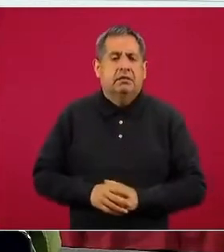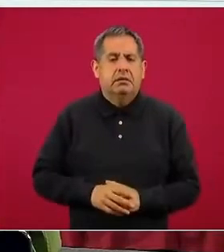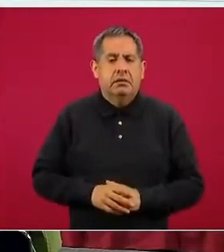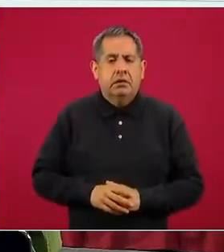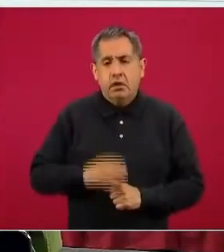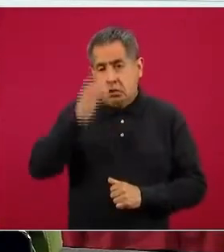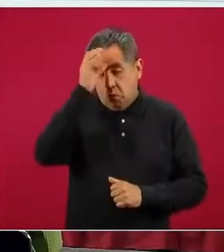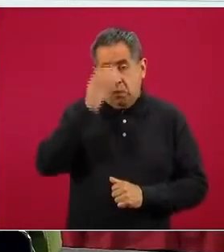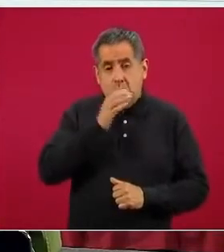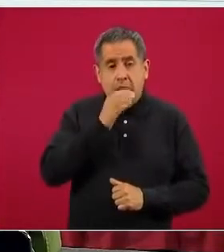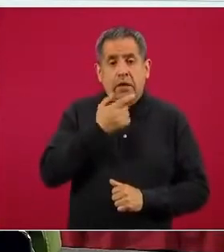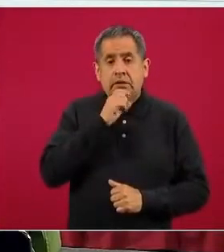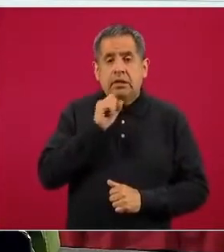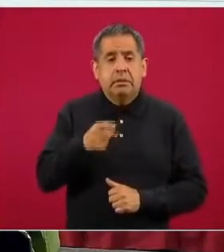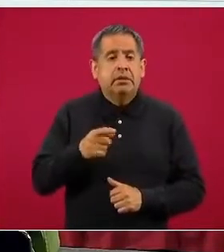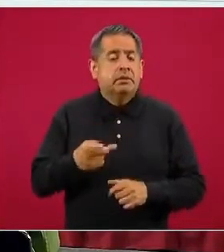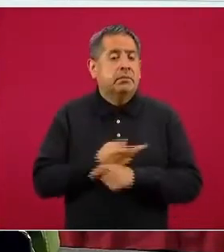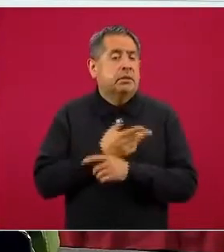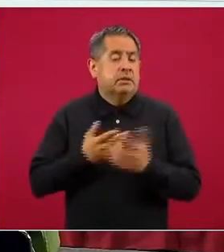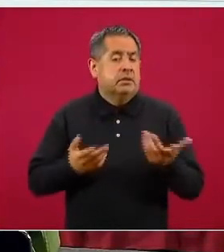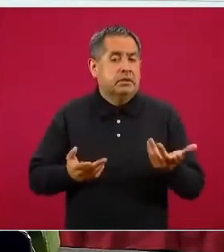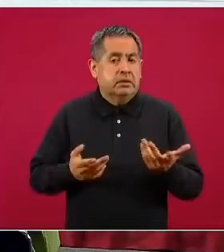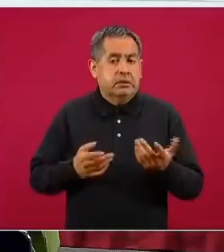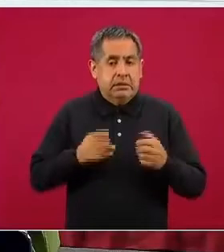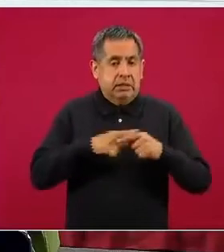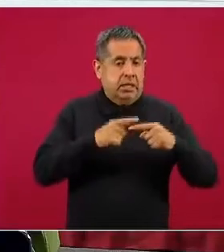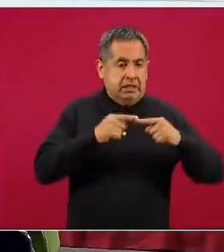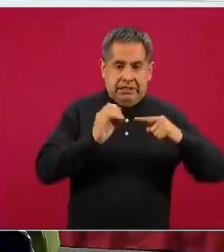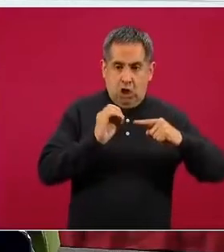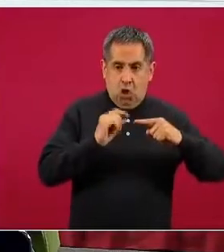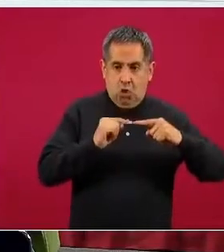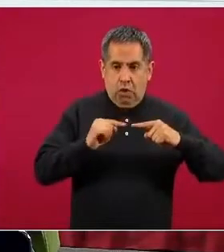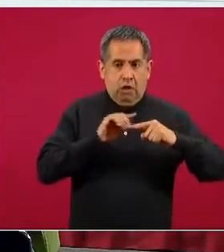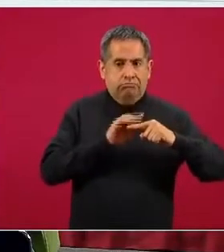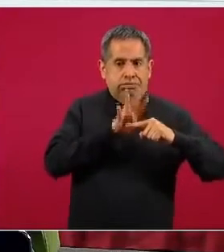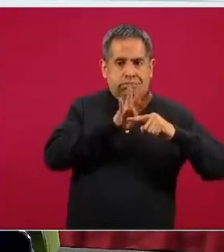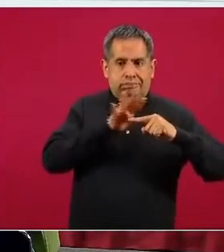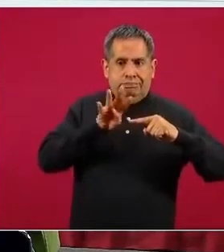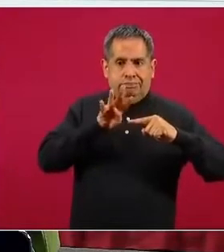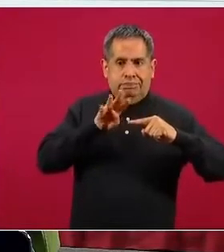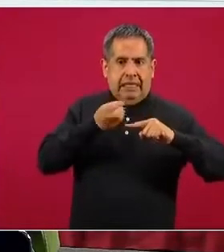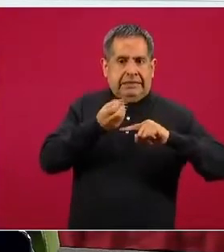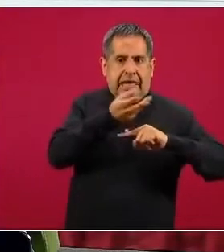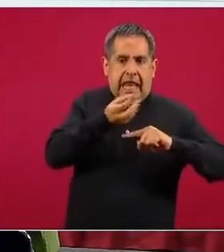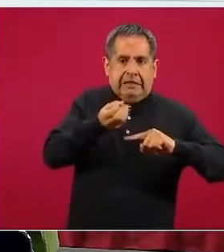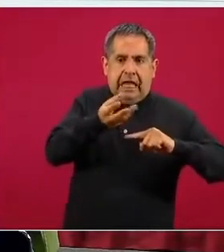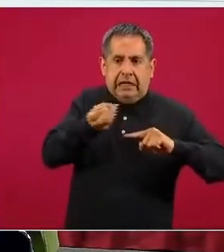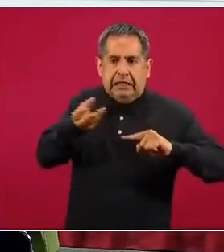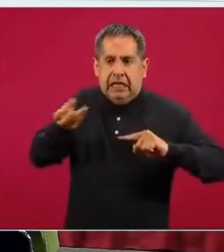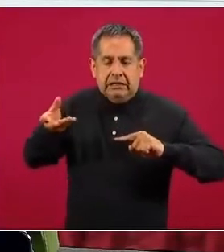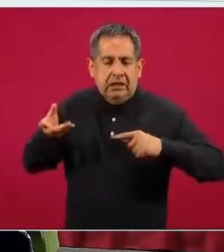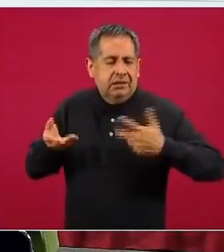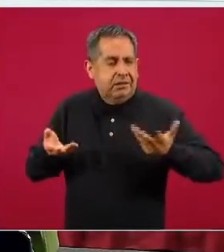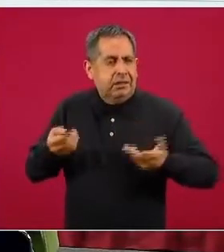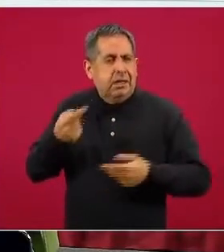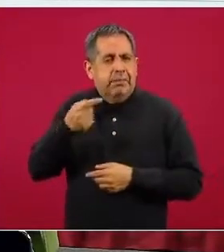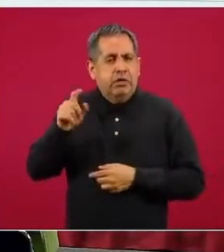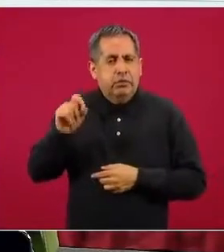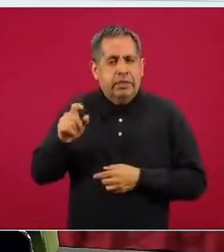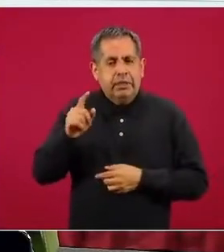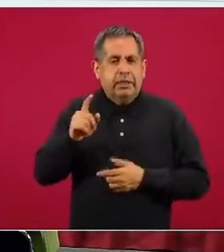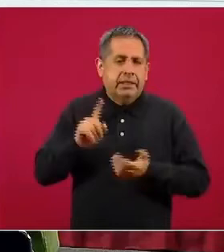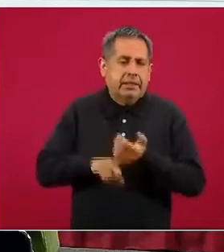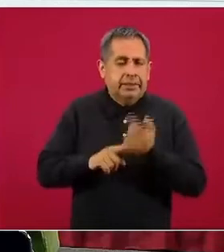de Coahuila, que también por encima del cero y con una estabilidad importante en menos 20 en el